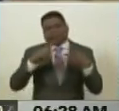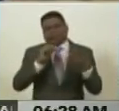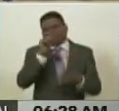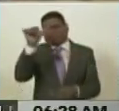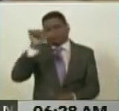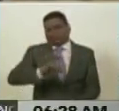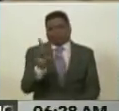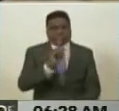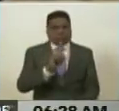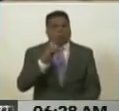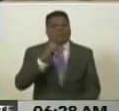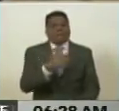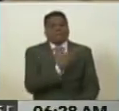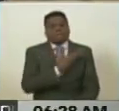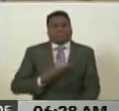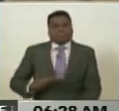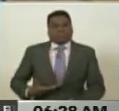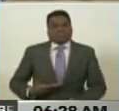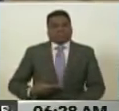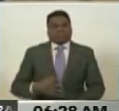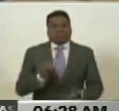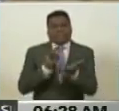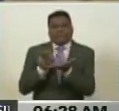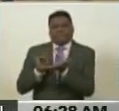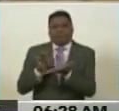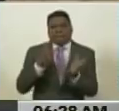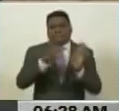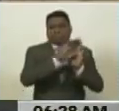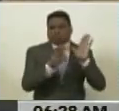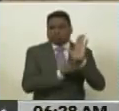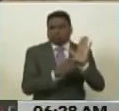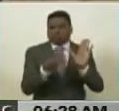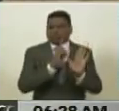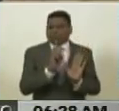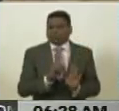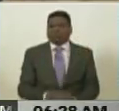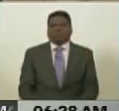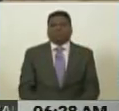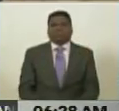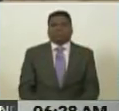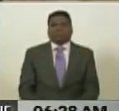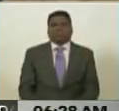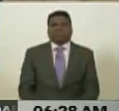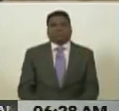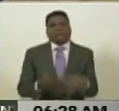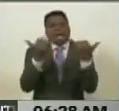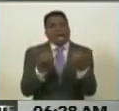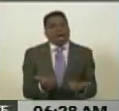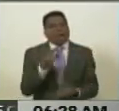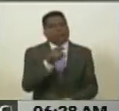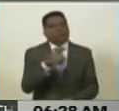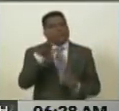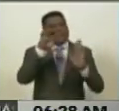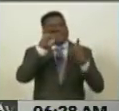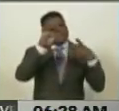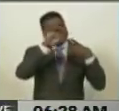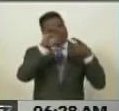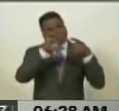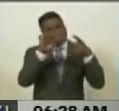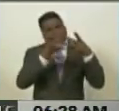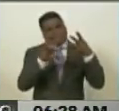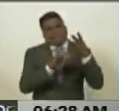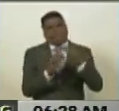Maduro por vías distintas a la a las que están establecidas en la Constitución y en la regla de la democ Ahora, fíjese, pero ahí los elementos de la política y de